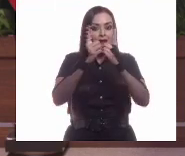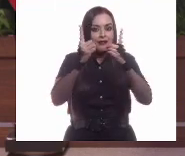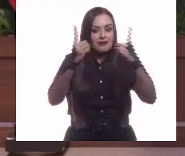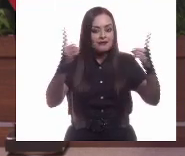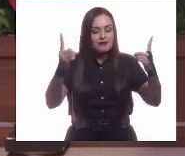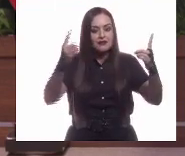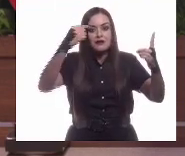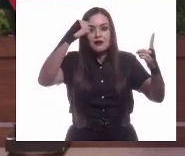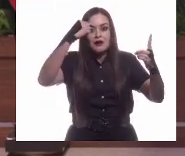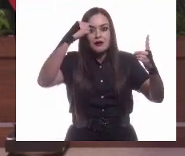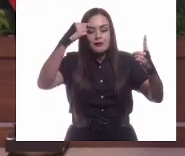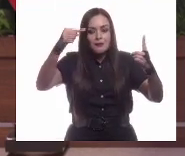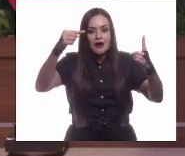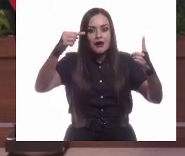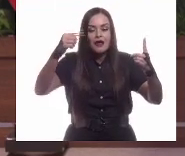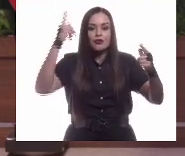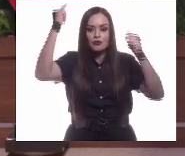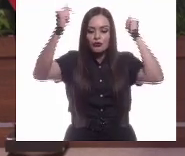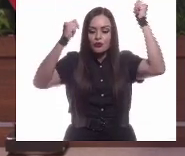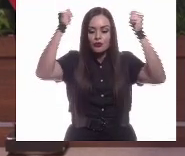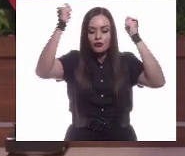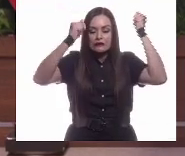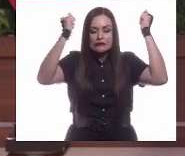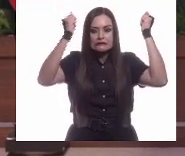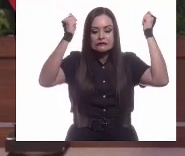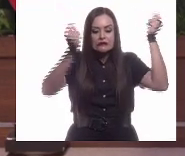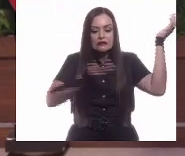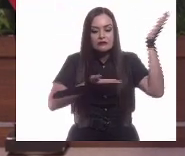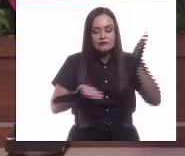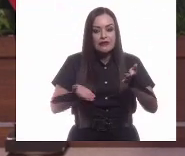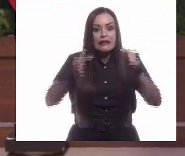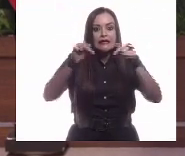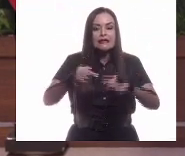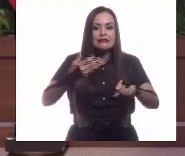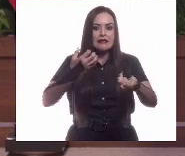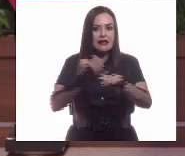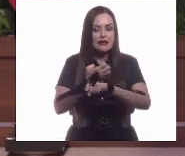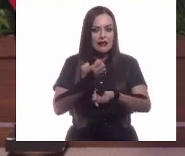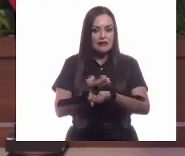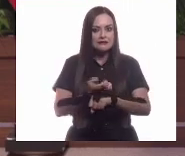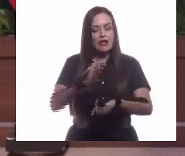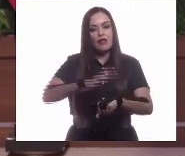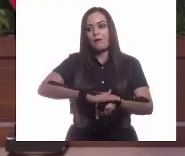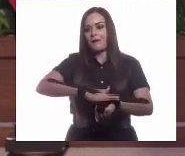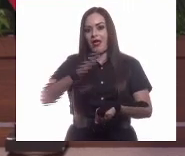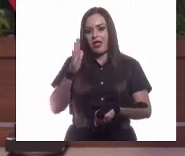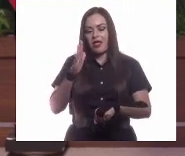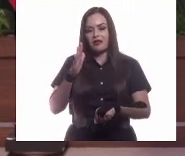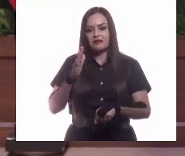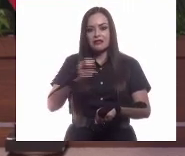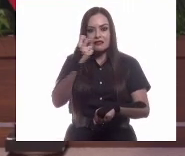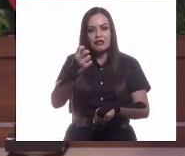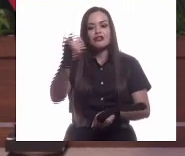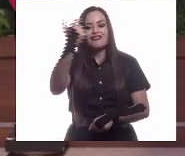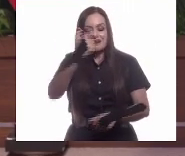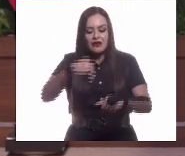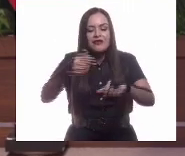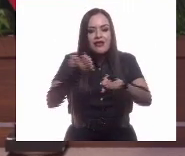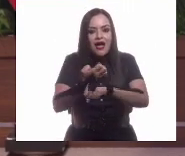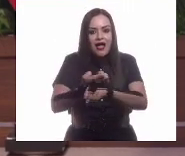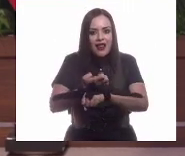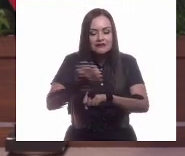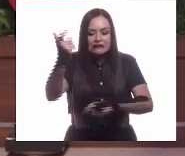el crecimiento de la actividad turística para que sea esta la locomotora de arrastre del resto de nuestra economía.